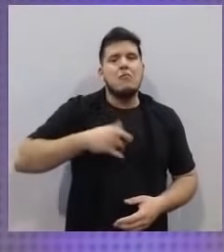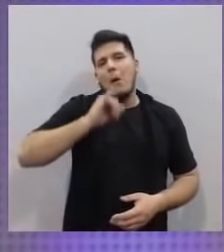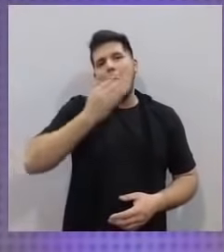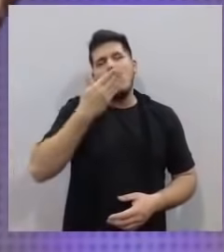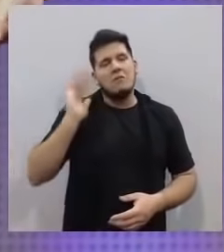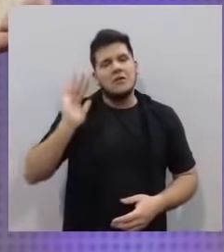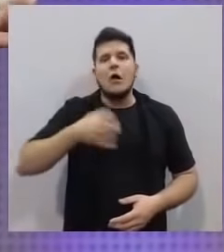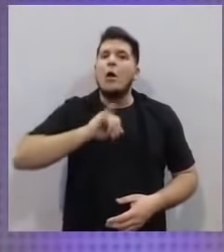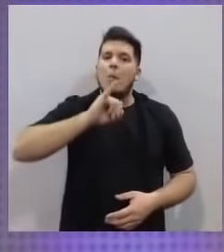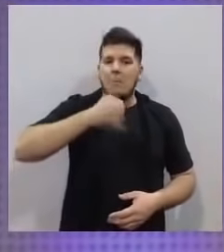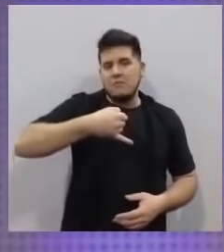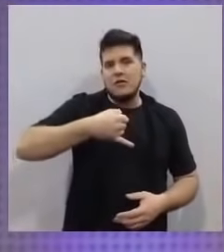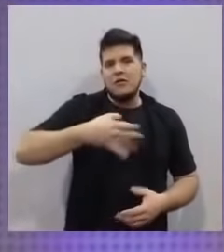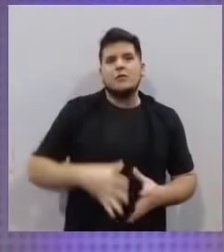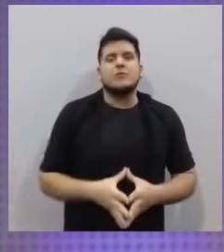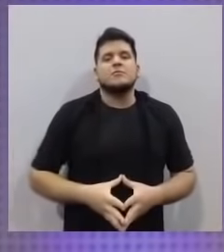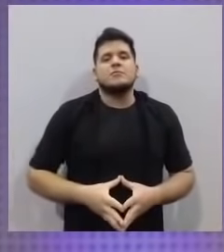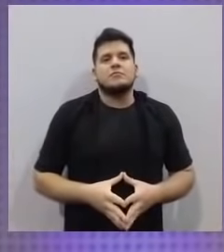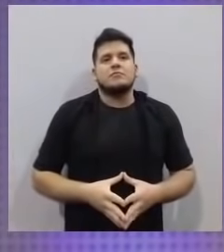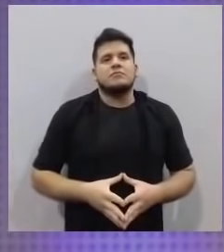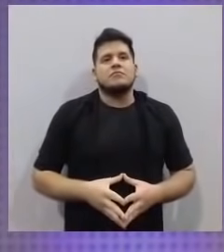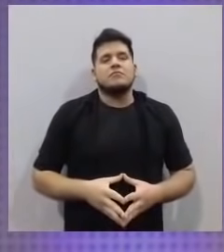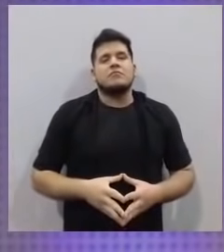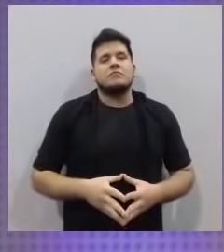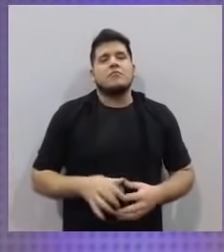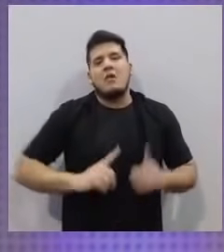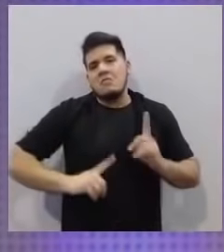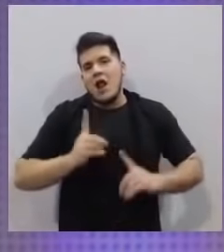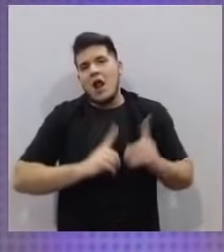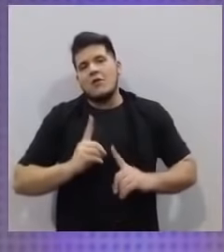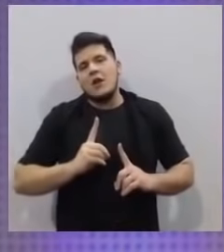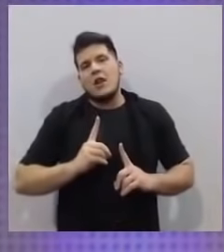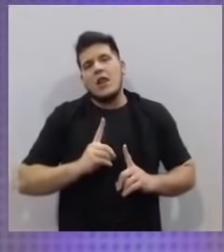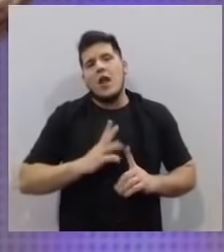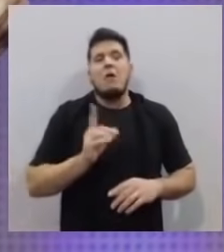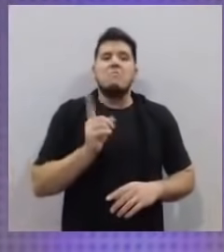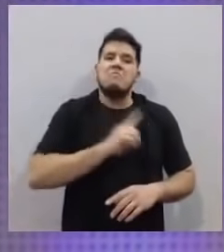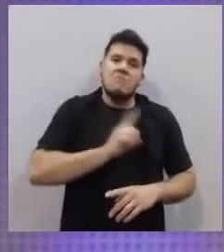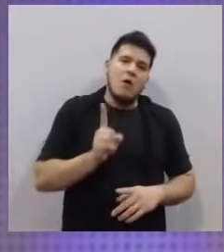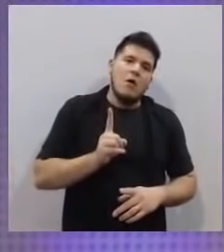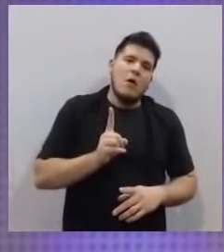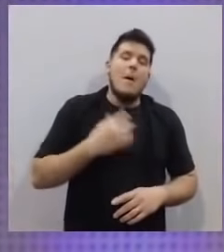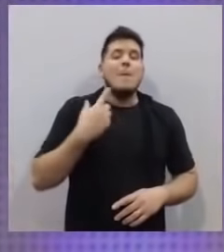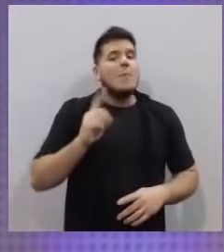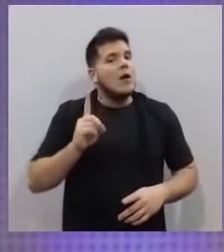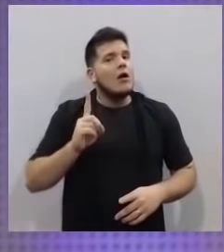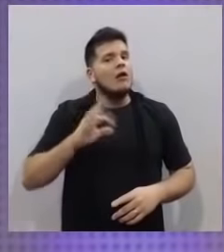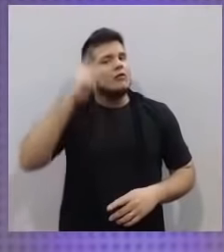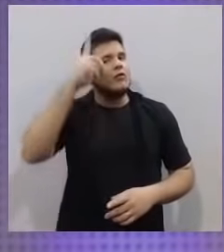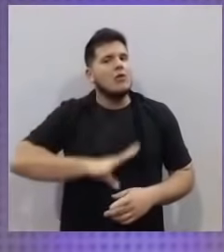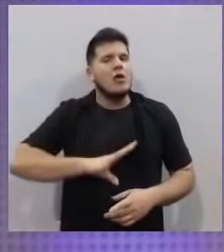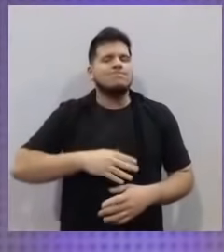aún no se cumplieron pero dios es fiel lo que dios dice cumple sí que dios les